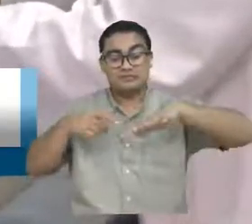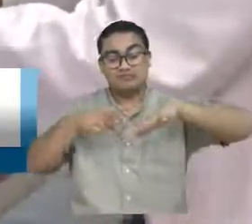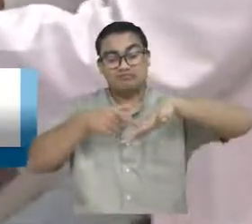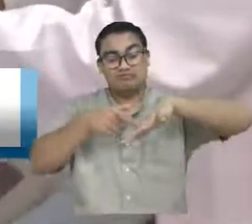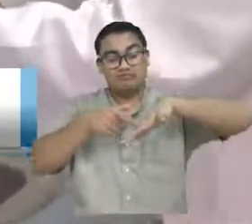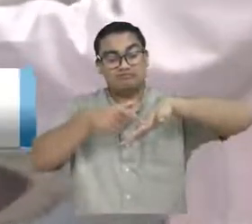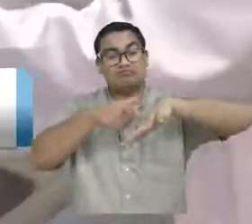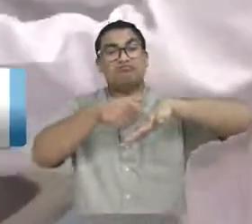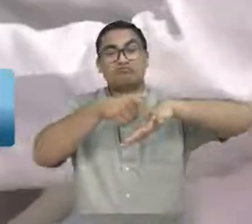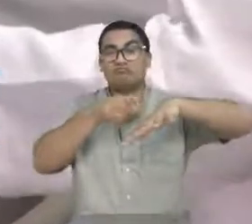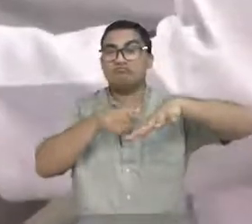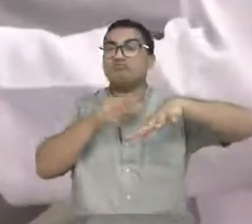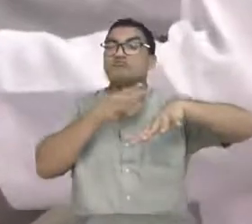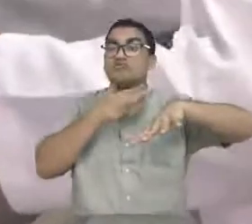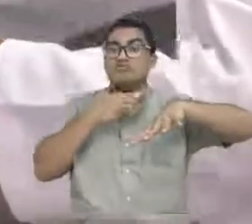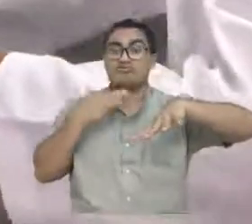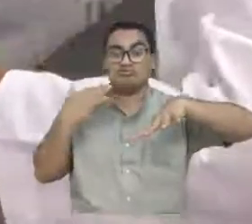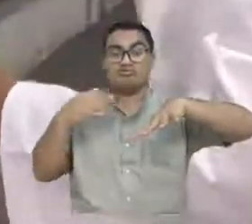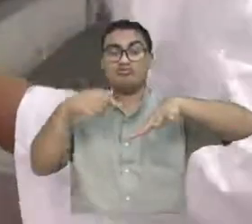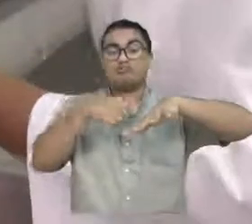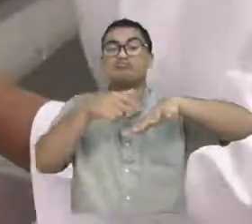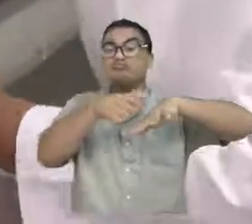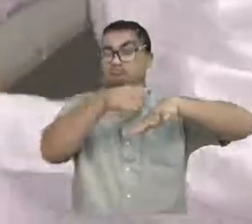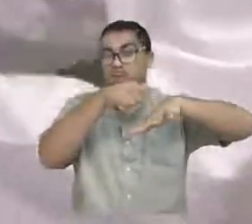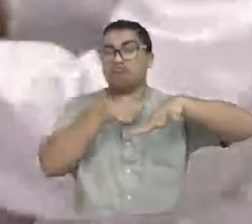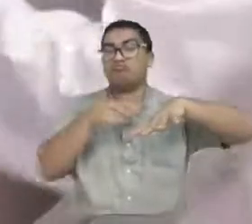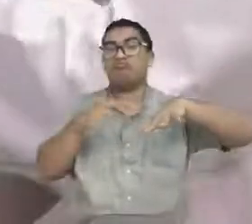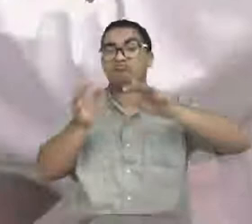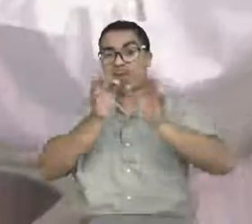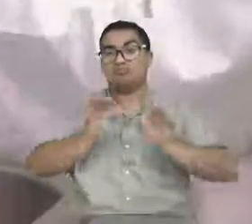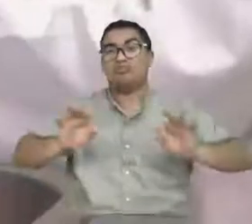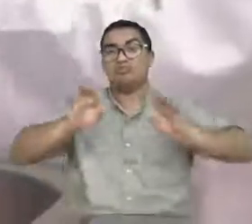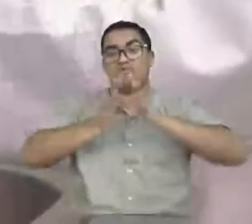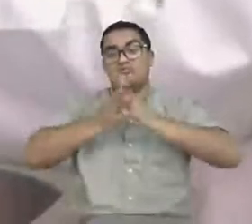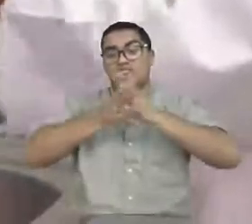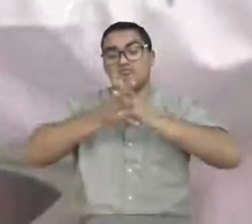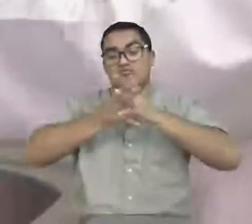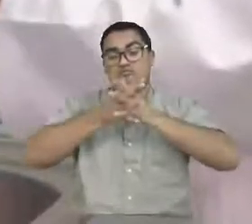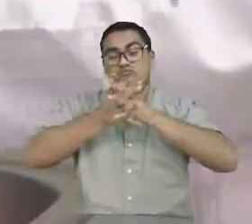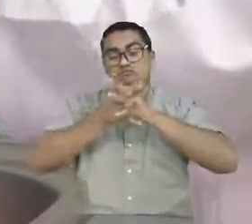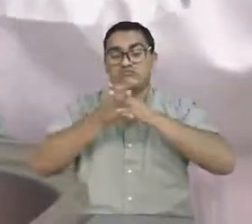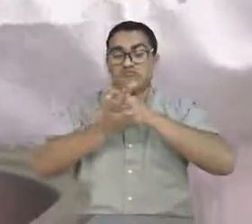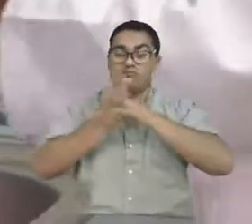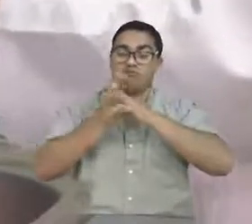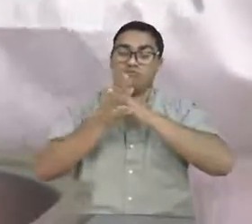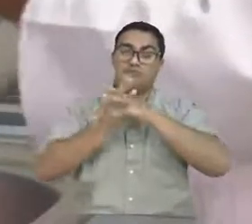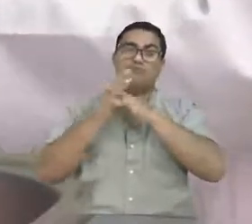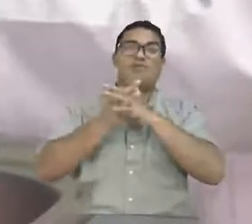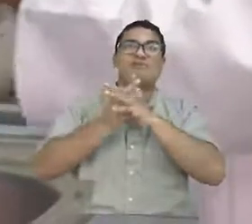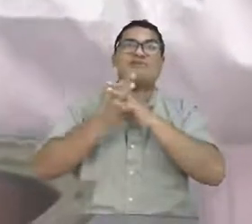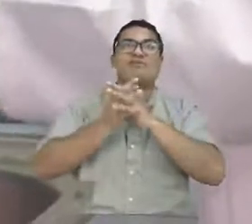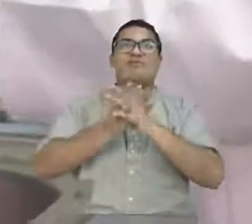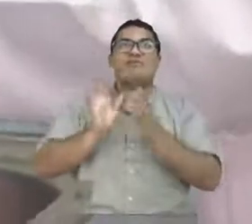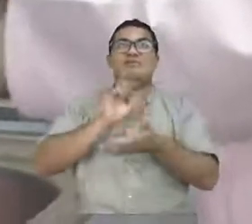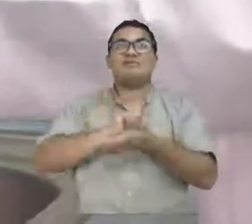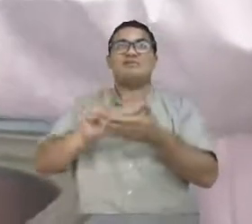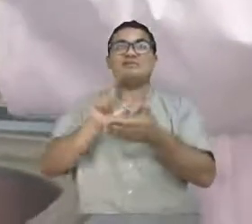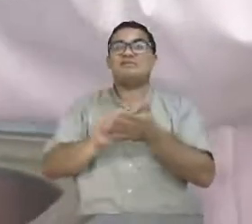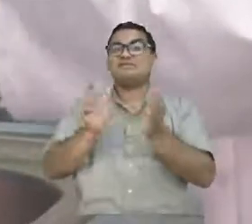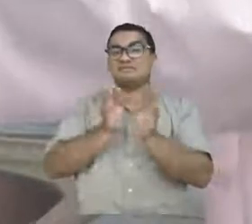de las manos. No le cobran mucha importancia, no hacen la conexión interdigital. Ajá,